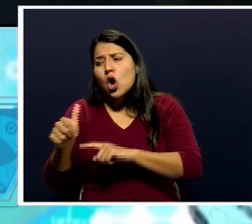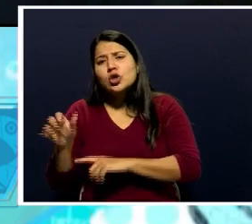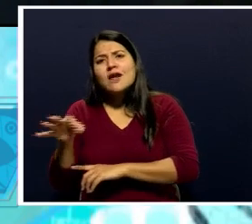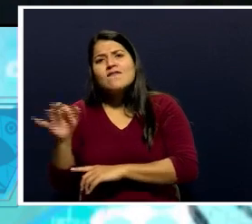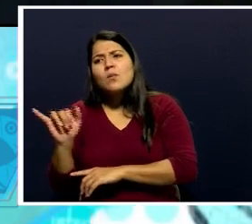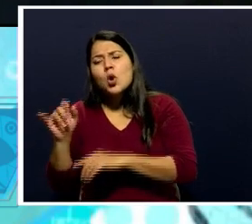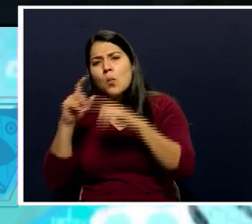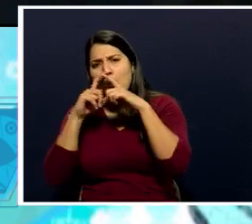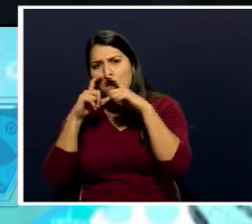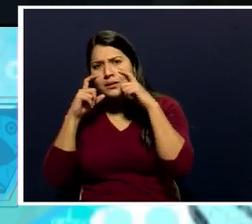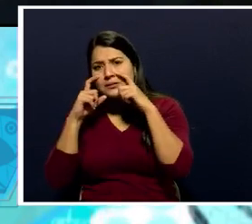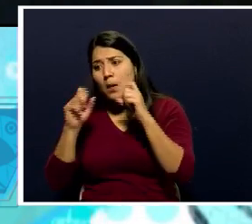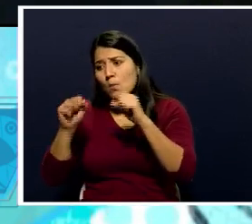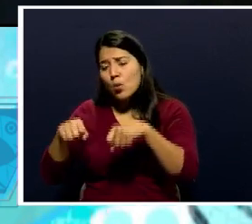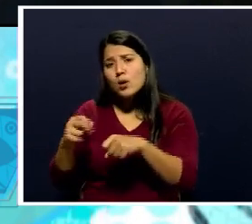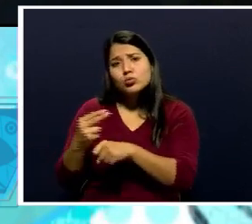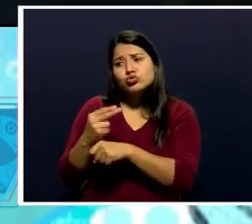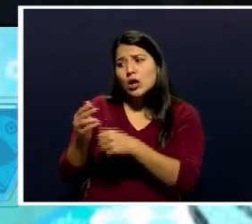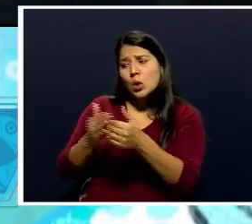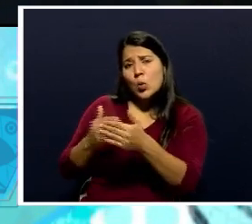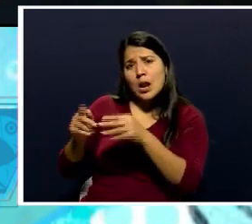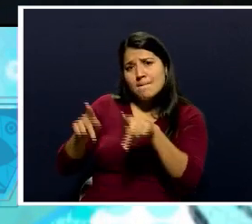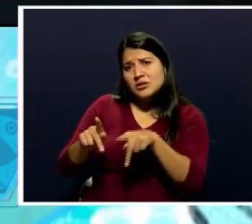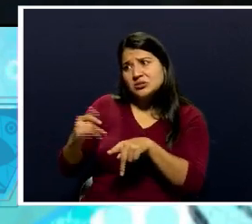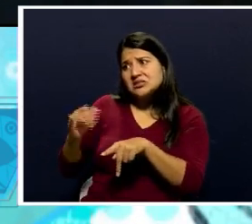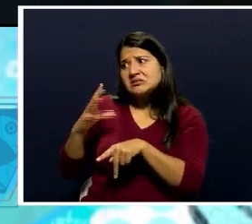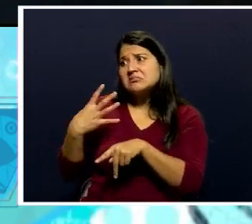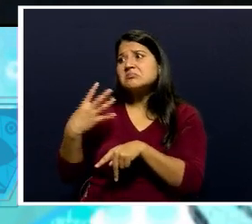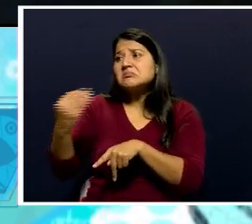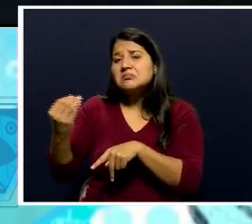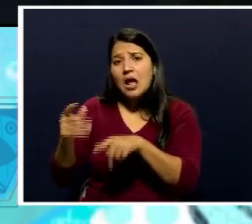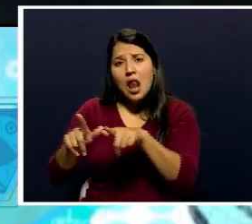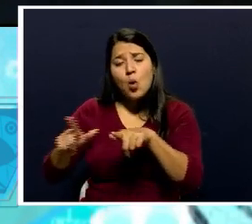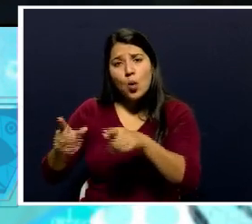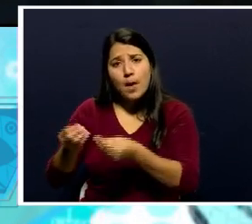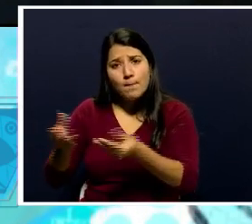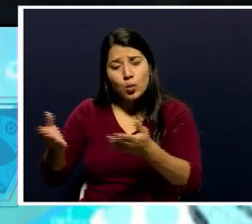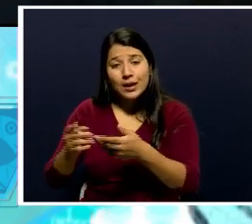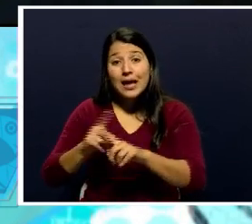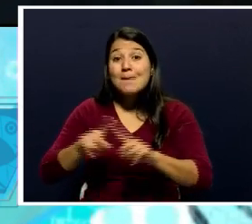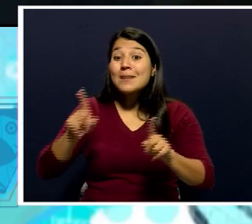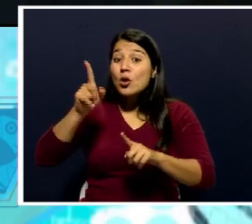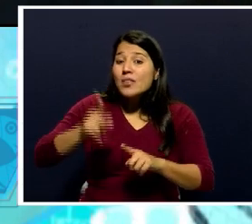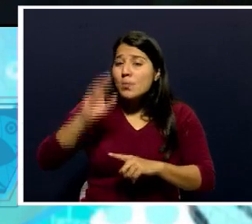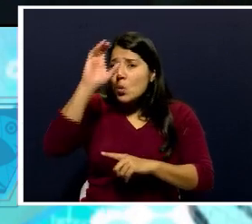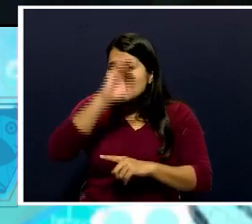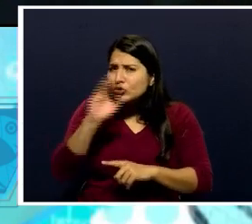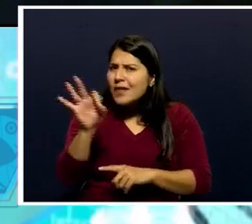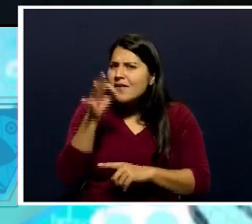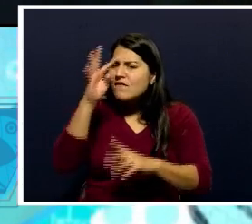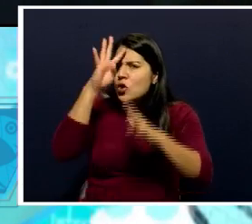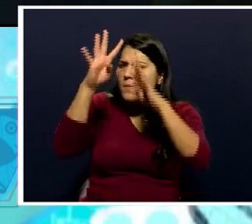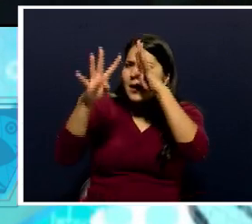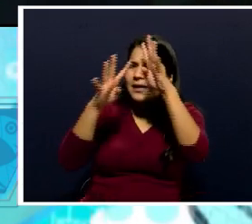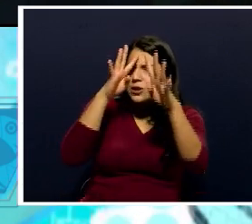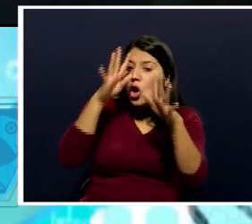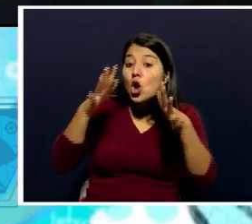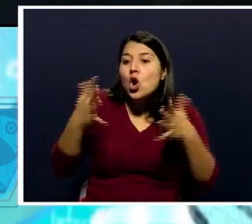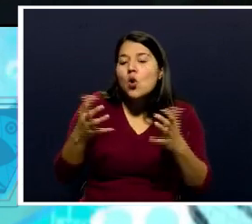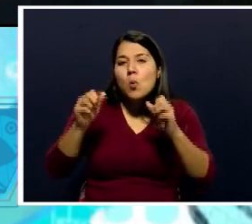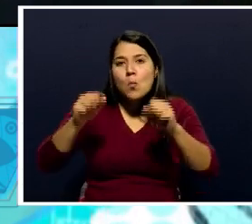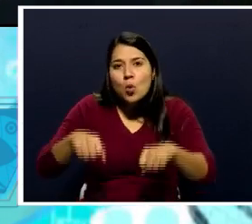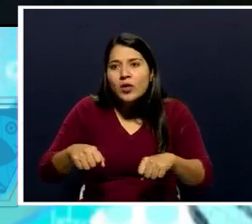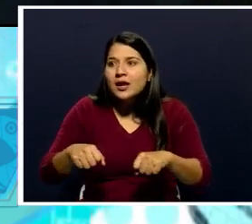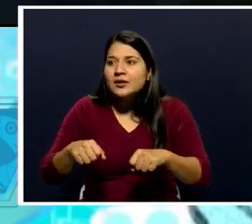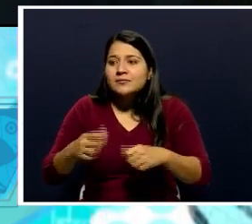la mascarilla que pueden utilizar las personas que tienen que ir a algún lugar público y hay que buscar de manera muy creativa cómo convivir con